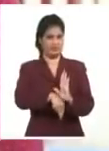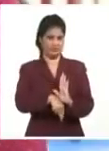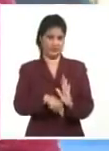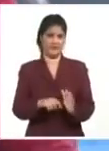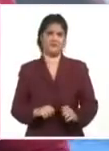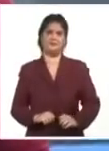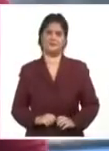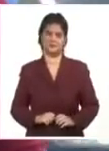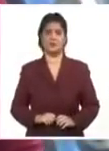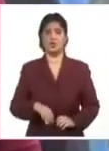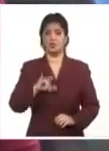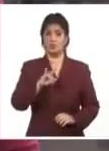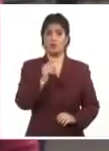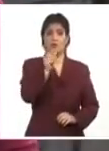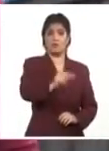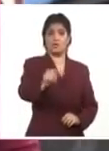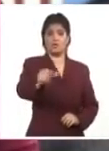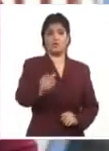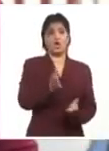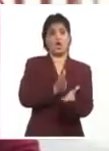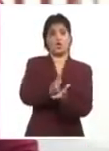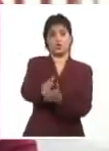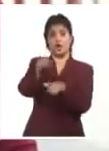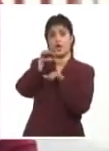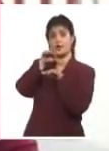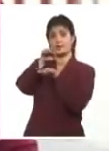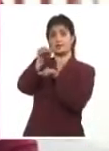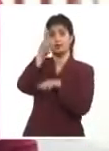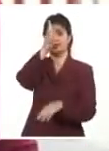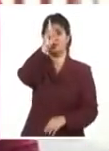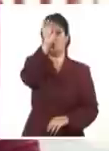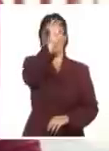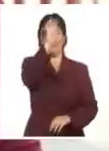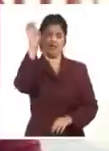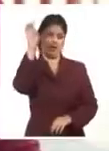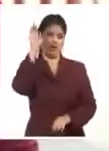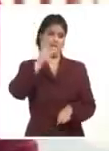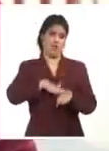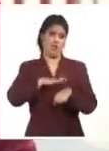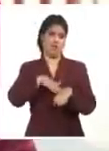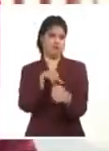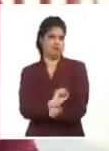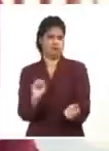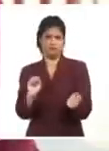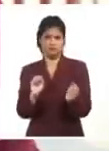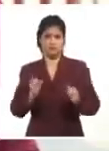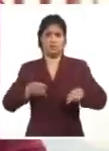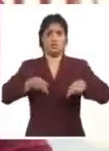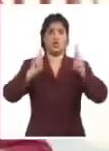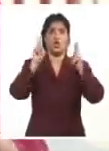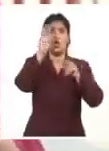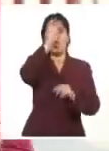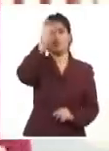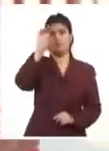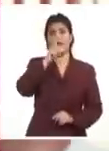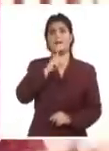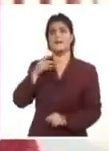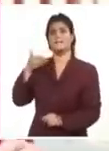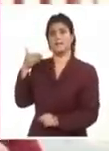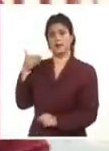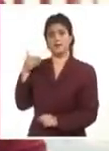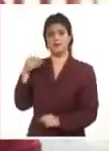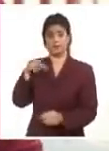9 pacientes permanecen en el hospital Caristo García debido al incidente del hotel Saratoga del pasado viernes. 6 de